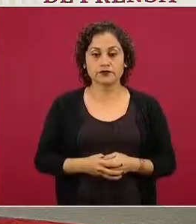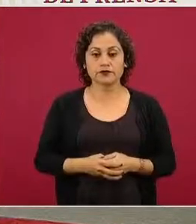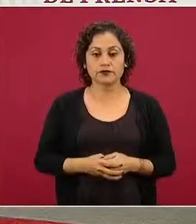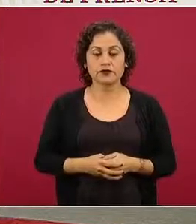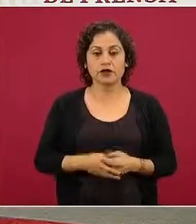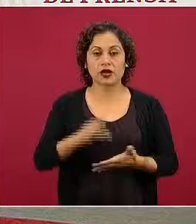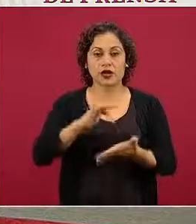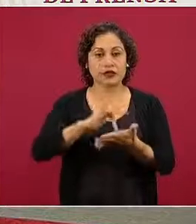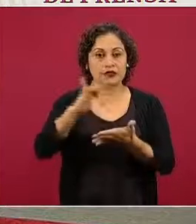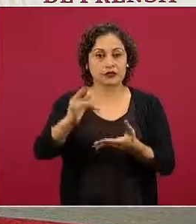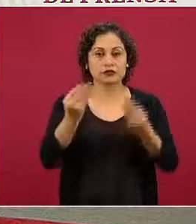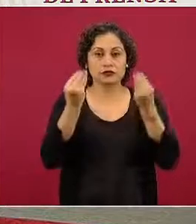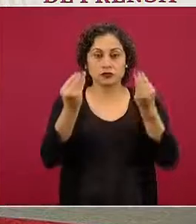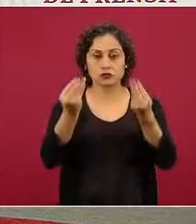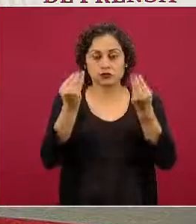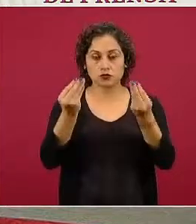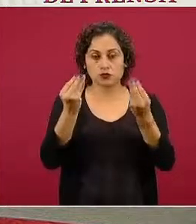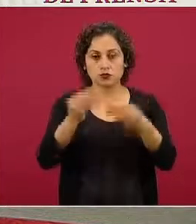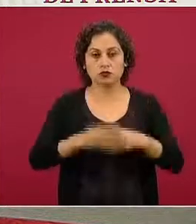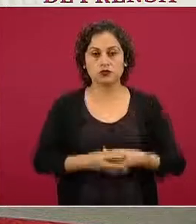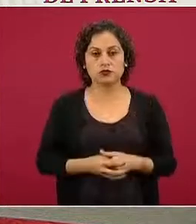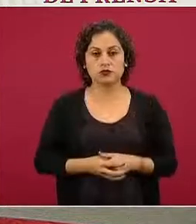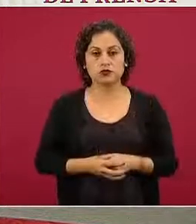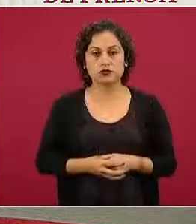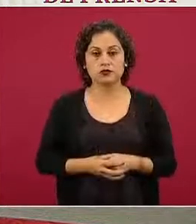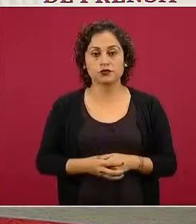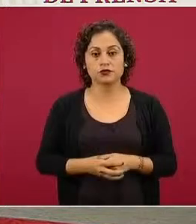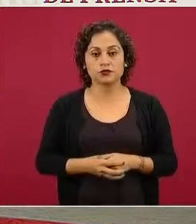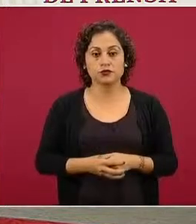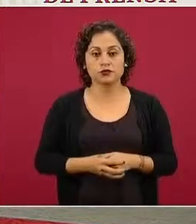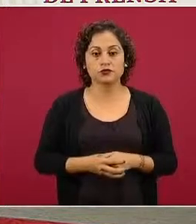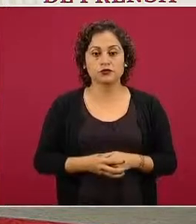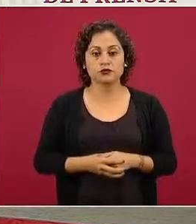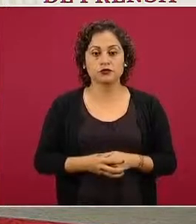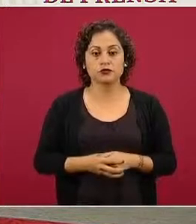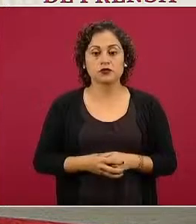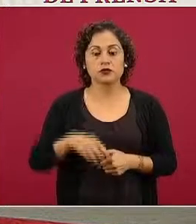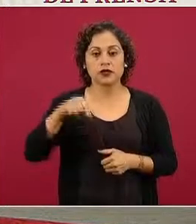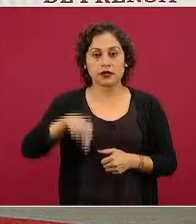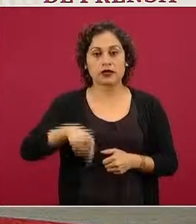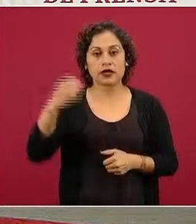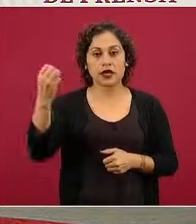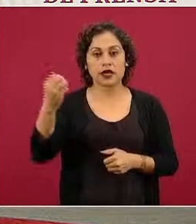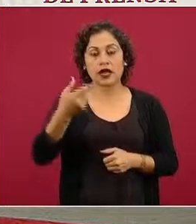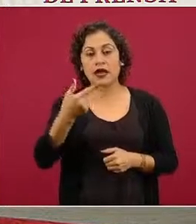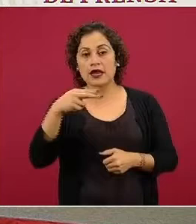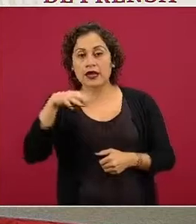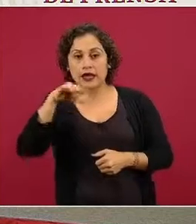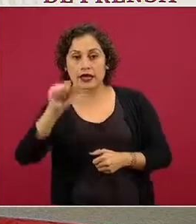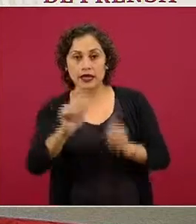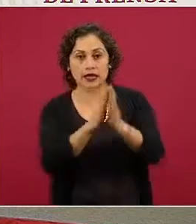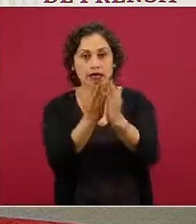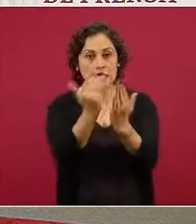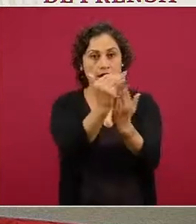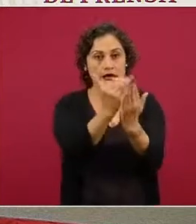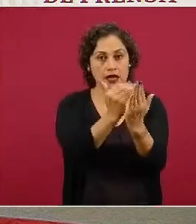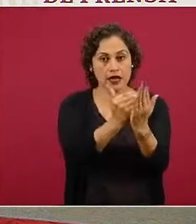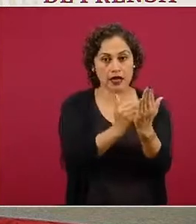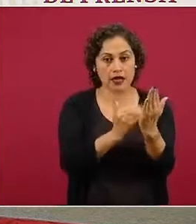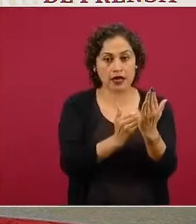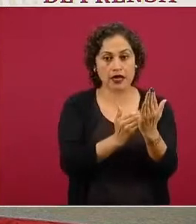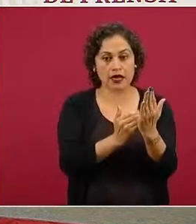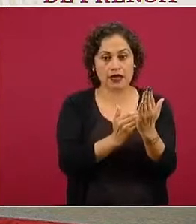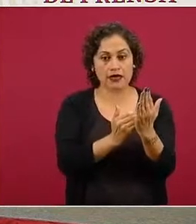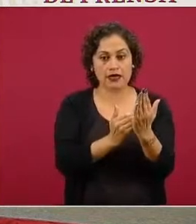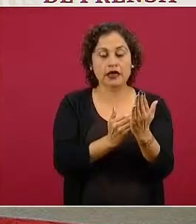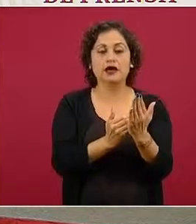Agradezco mucho por el apoyo para esta guía a